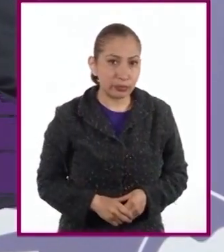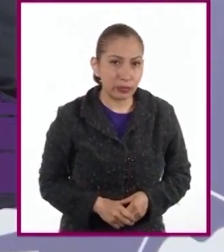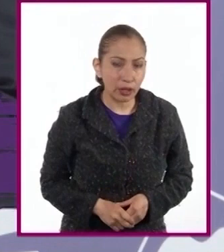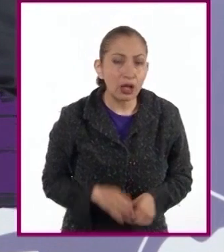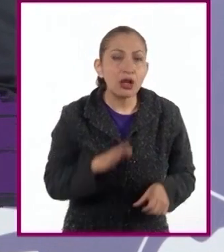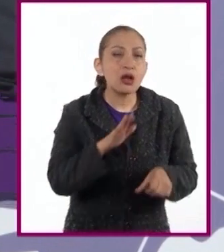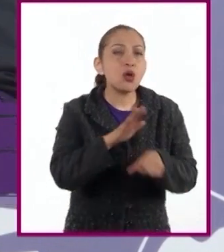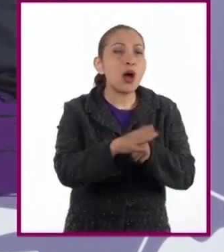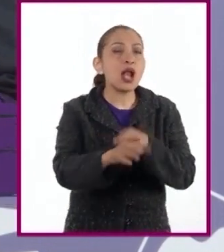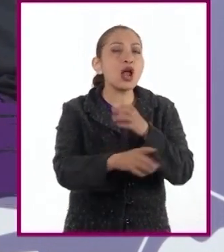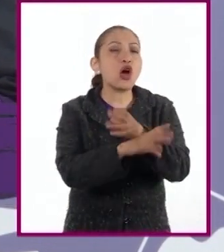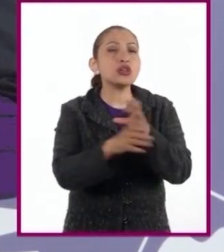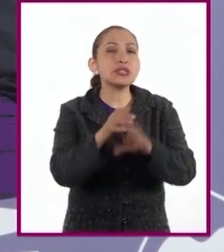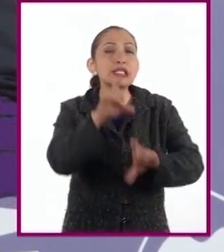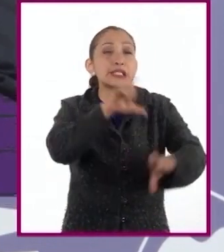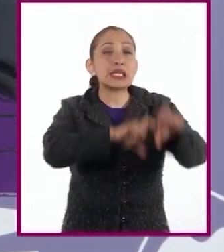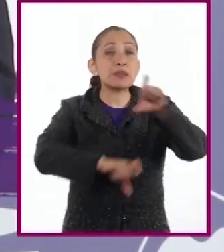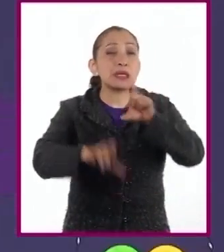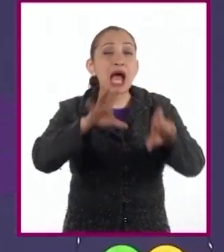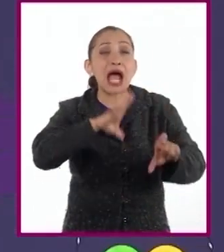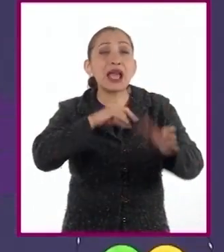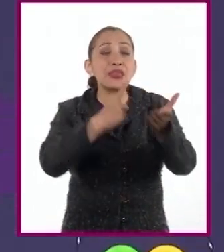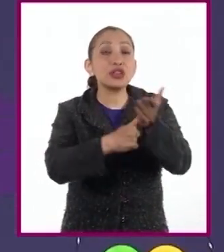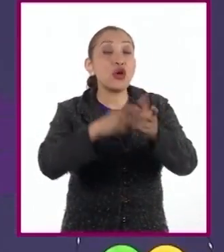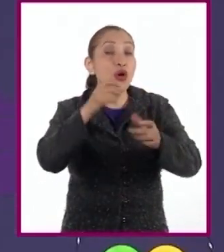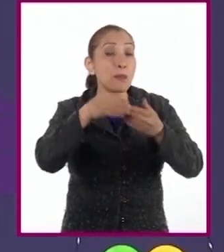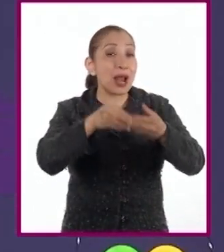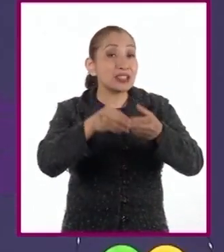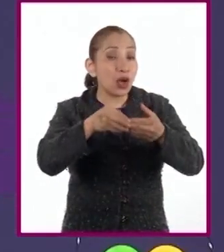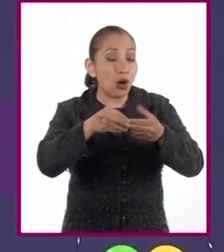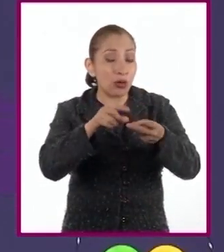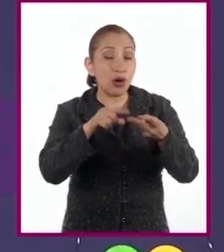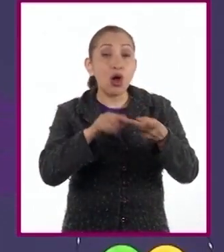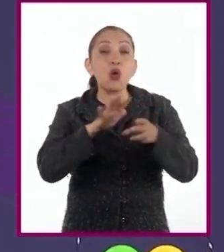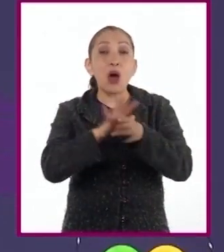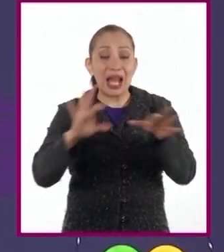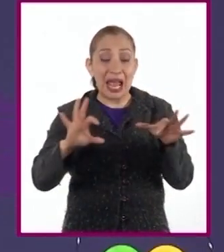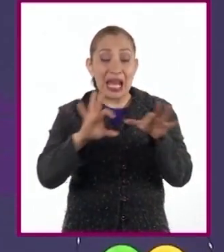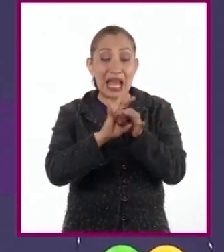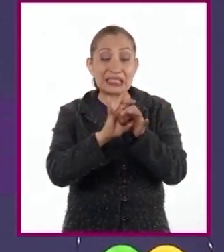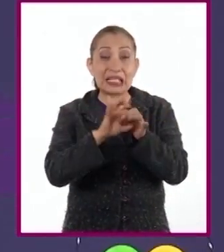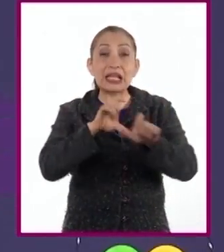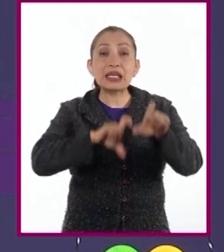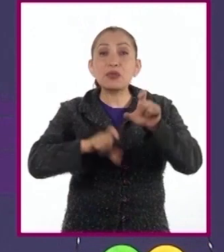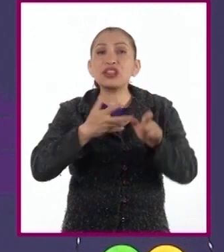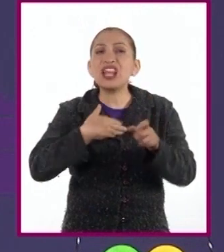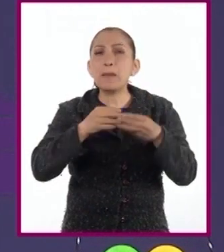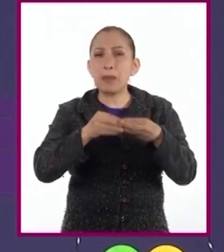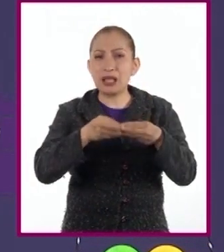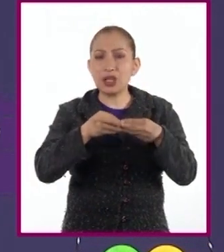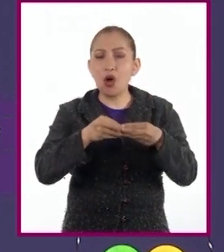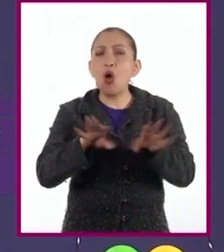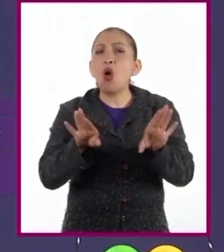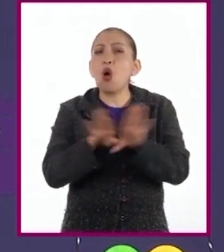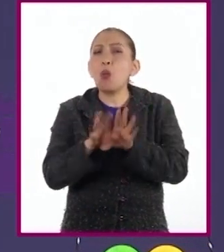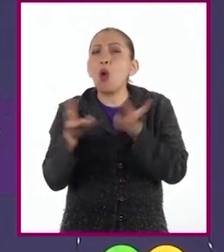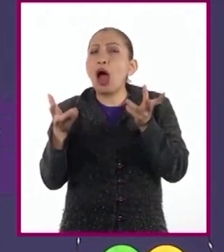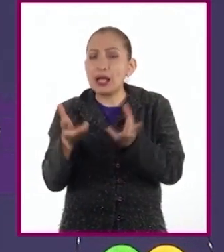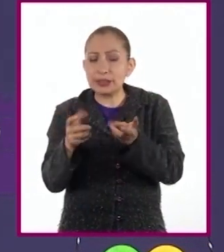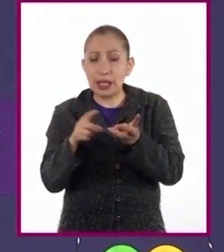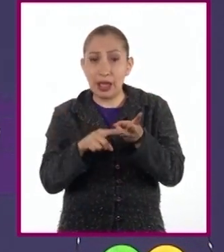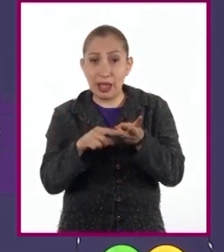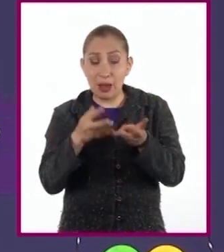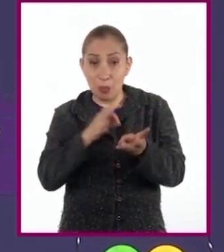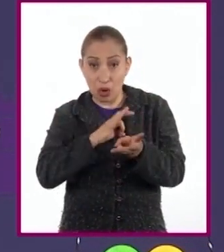qué elementos químicos están hechos los plásticos? ¿Qué tipo de enlace químico presentan? ¿Cómo se producen?